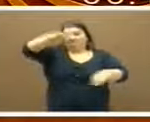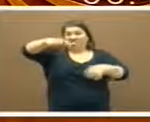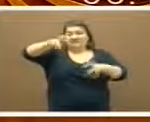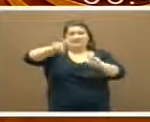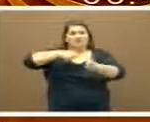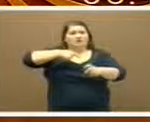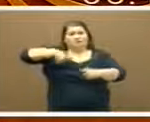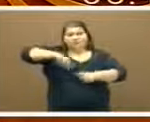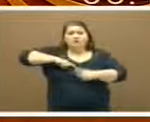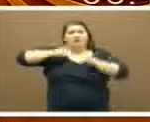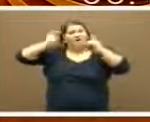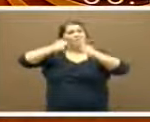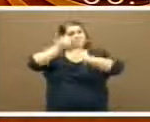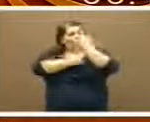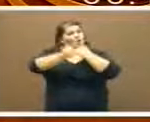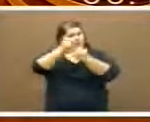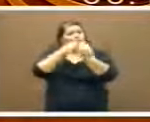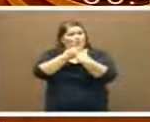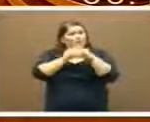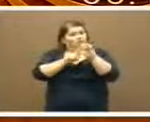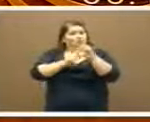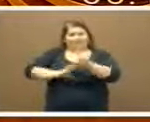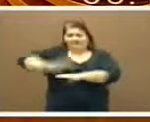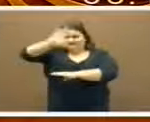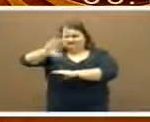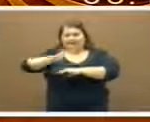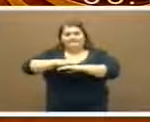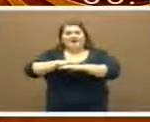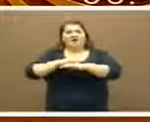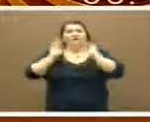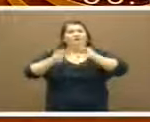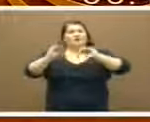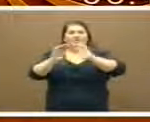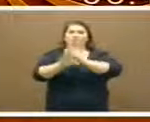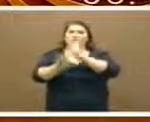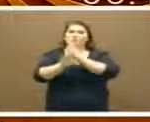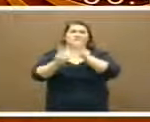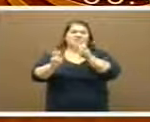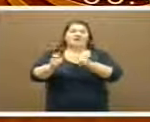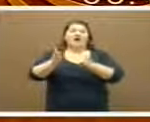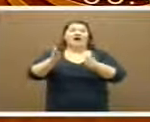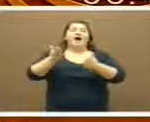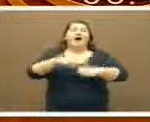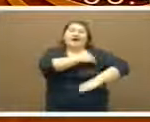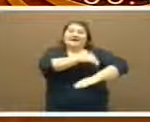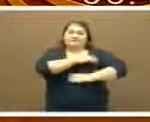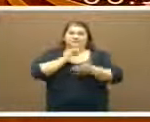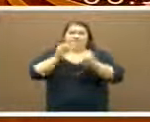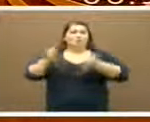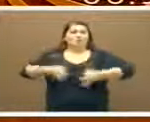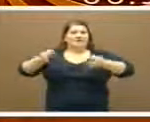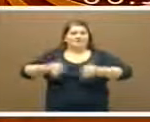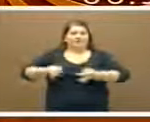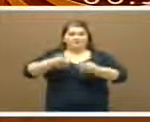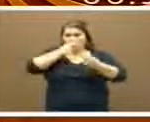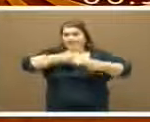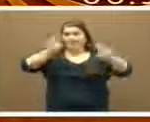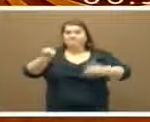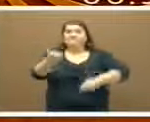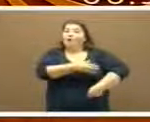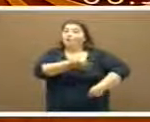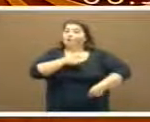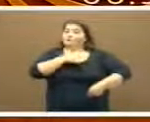gran esfuerzo económico por parte del Gobierno de Extremadura para mantener la formación en el ámbito de la Academia de Seguridad Pública con fondos propios, porque no